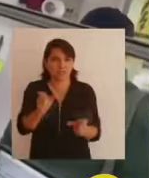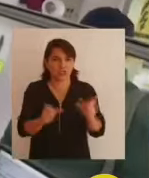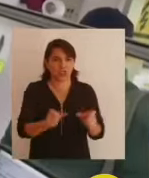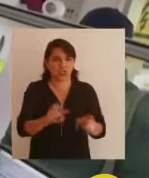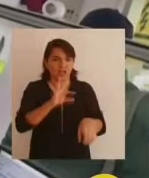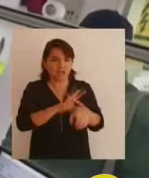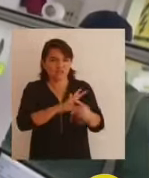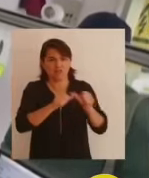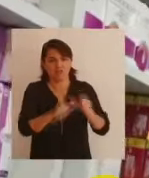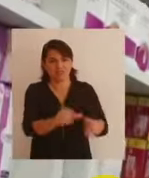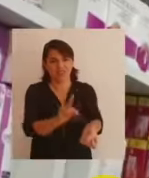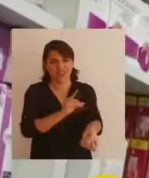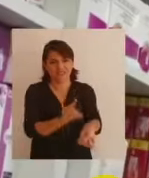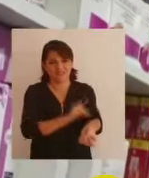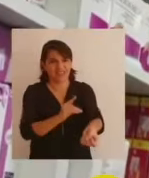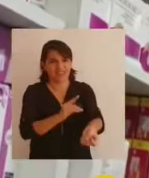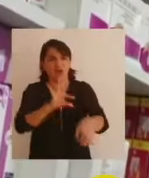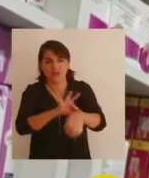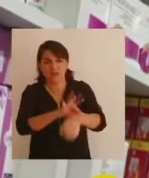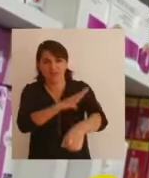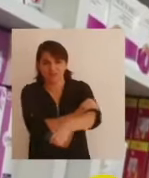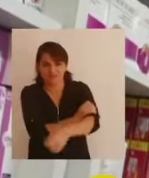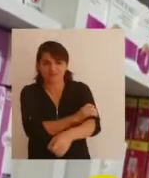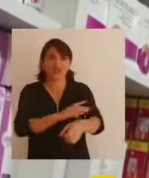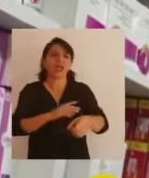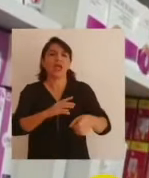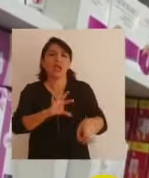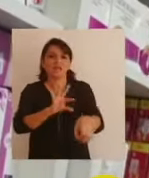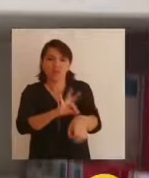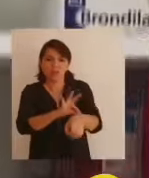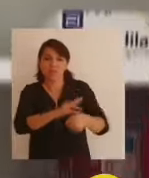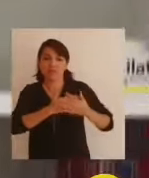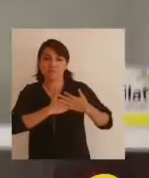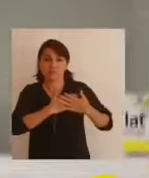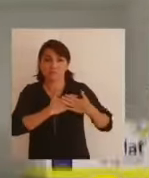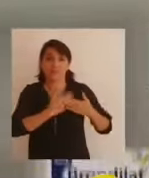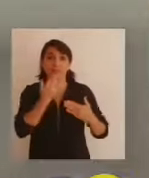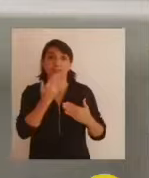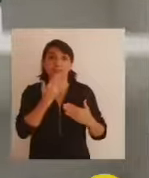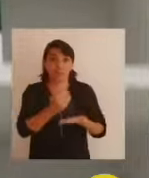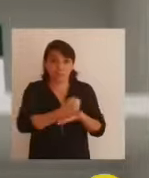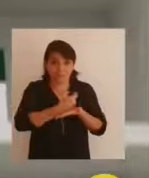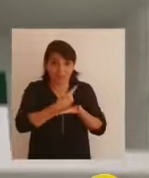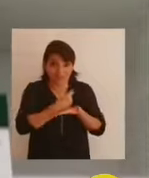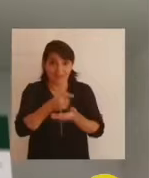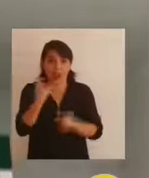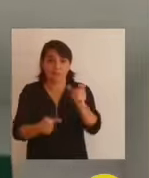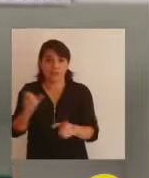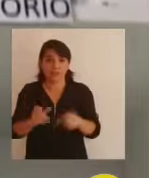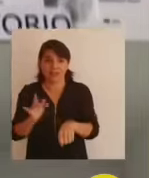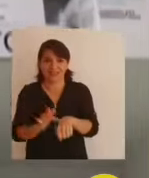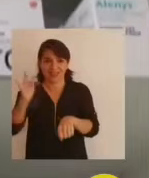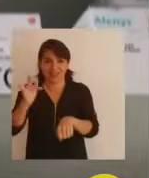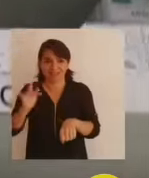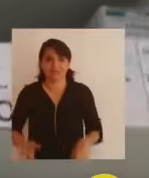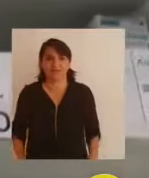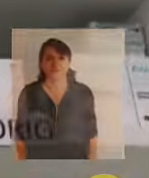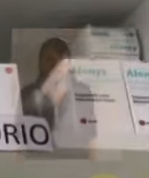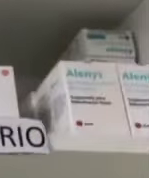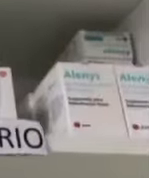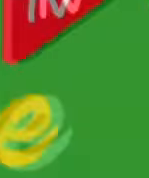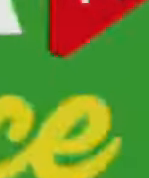sean diabéticos, hipertensos, pacientes coronarios, y también contamos con un arsenal para tratamientos agudos.